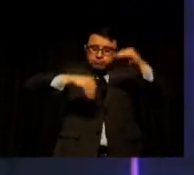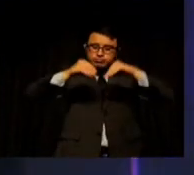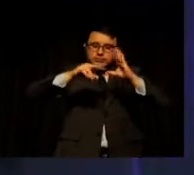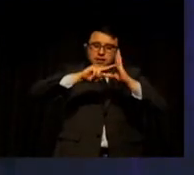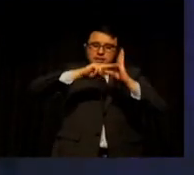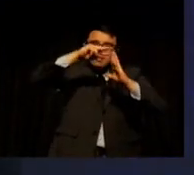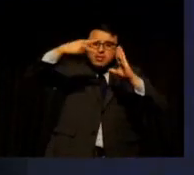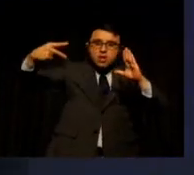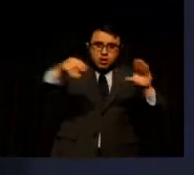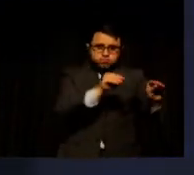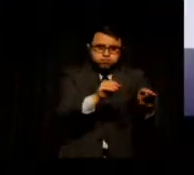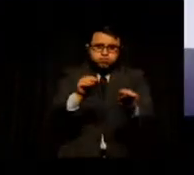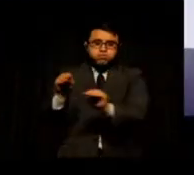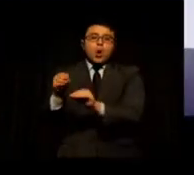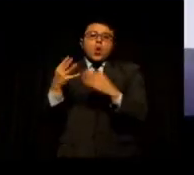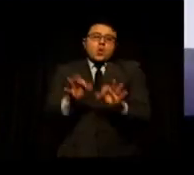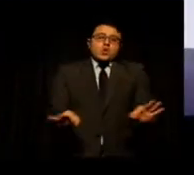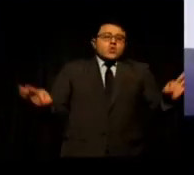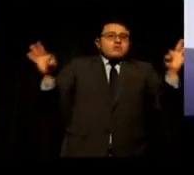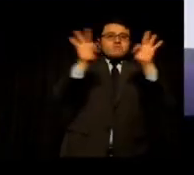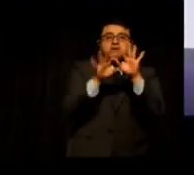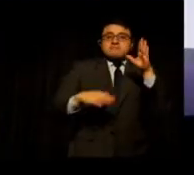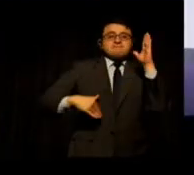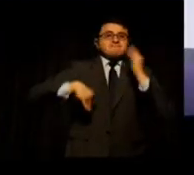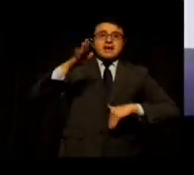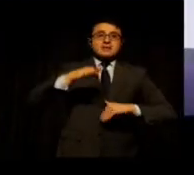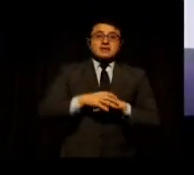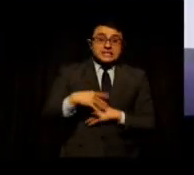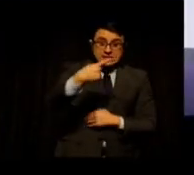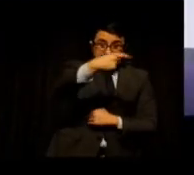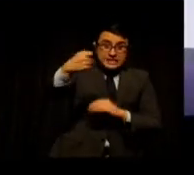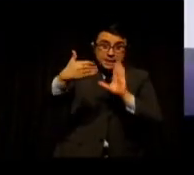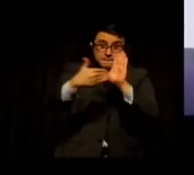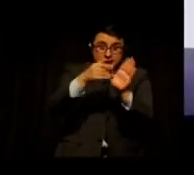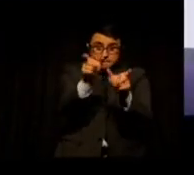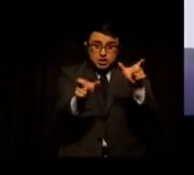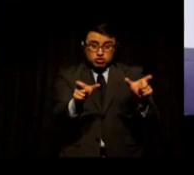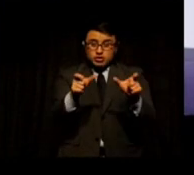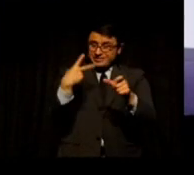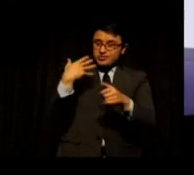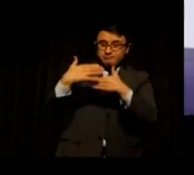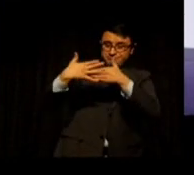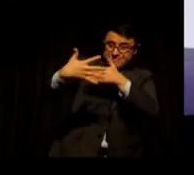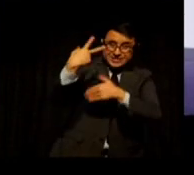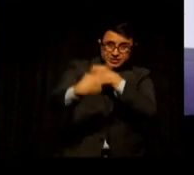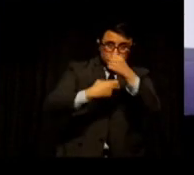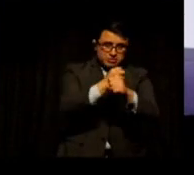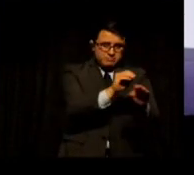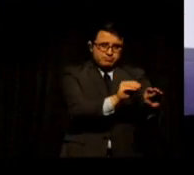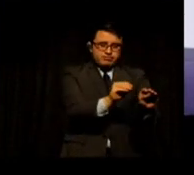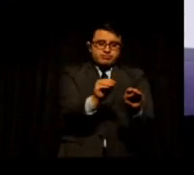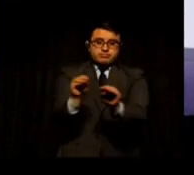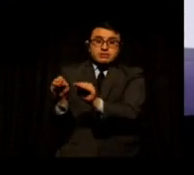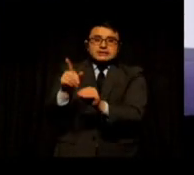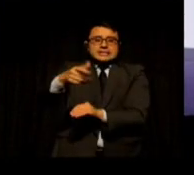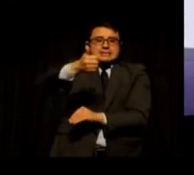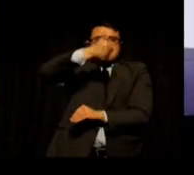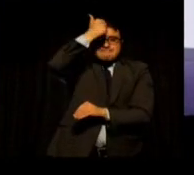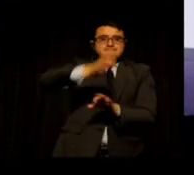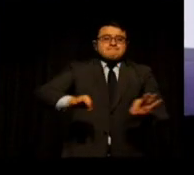de la economía digital y esa ambición de 100 mil programadores en dos años es fundamental y